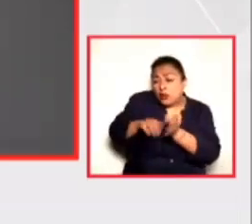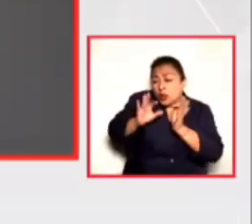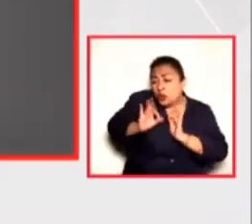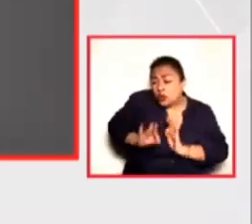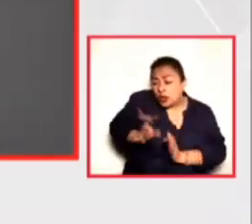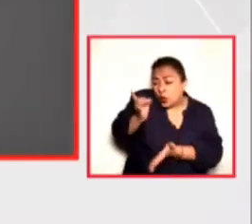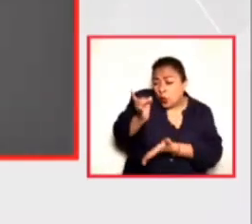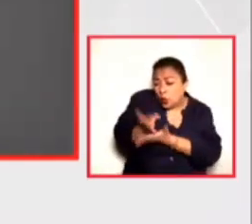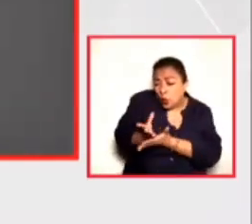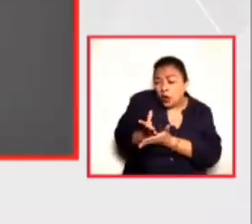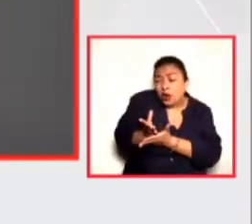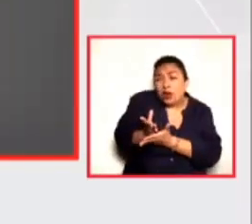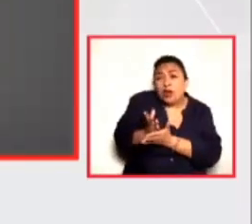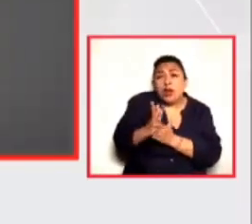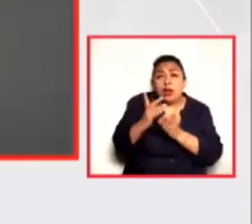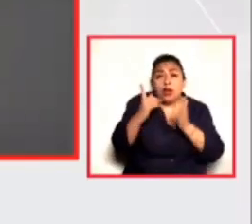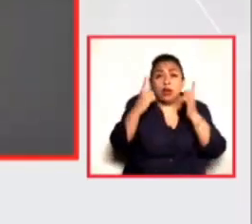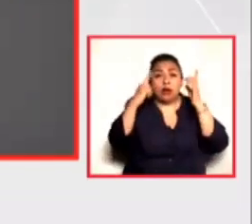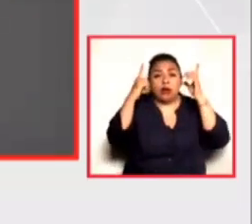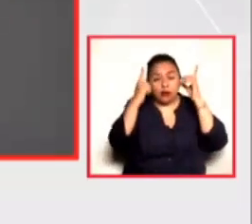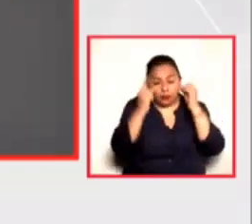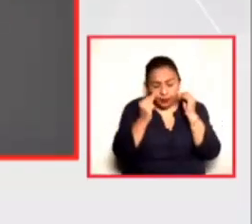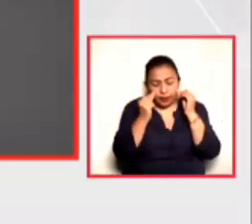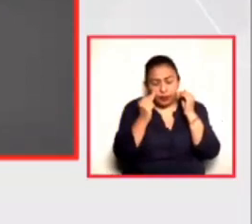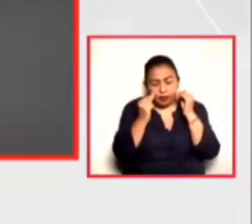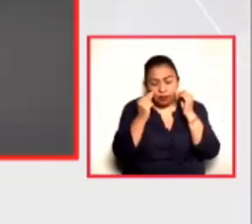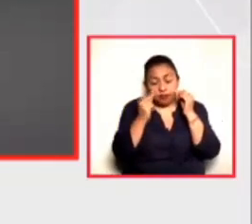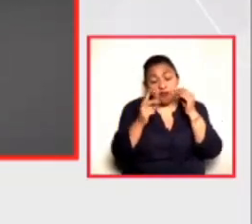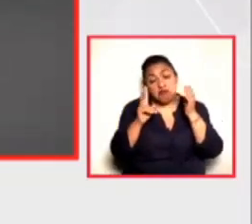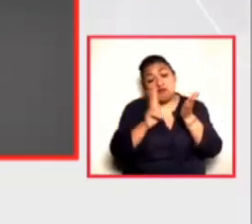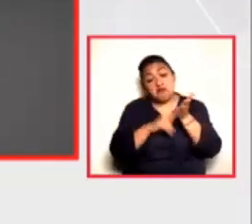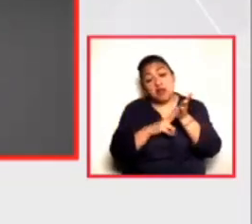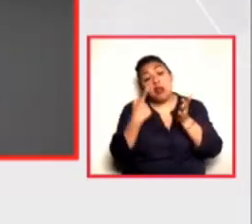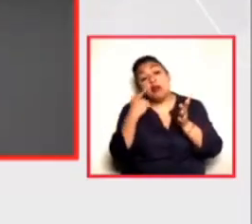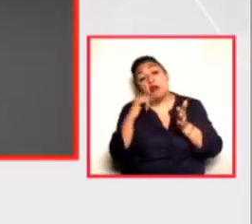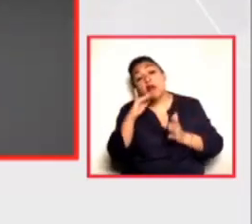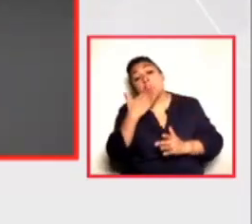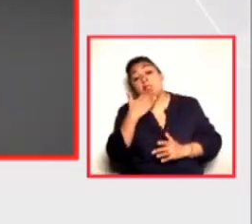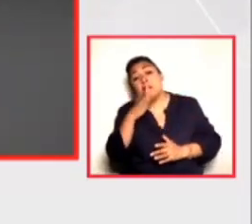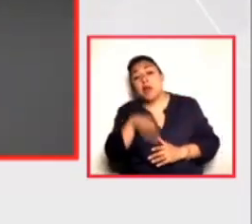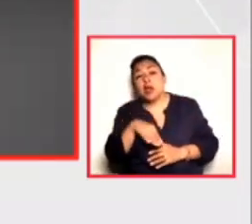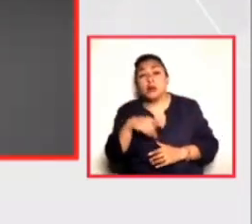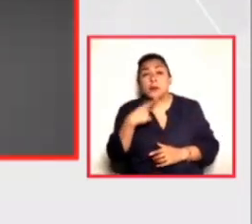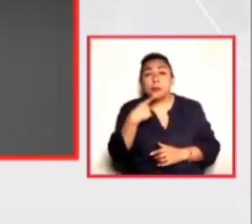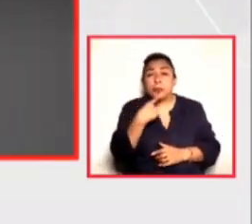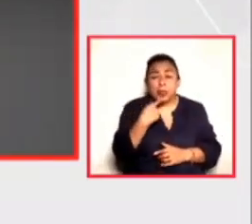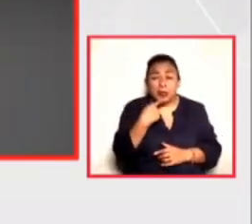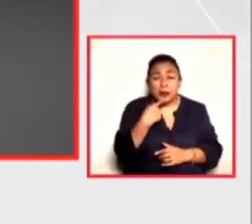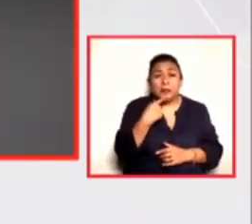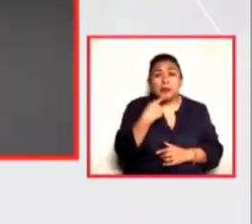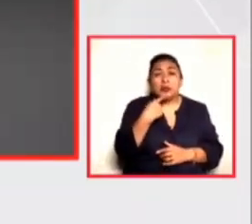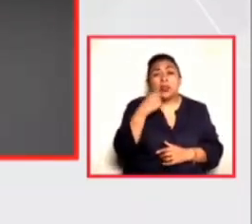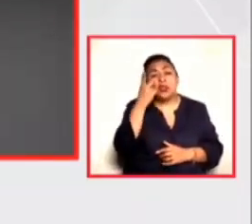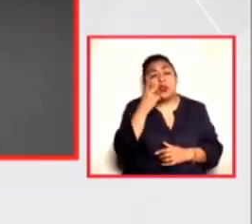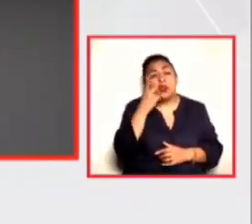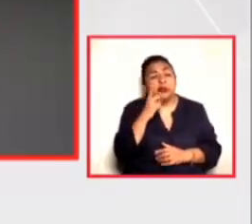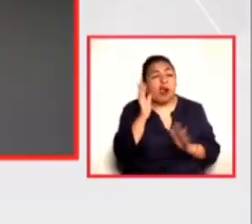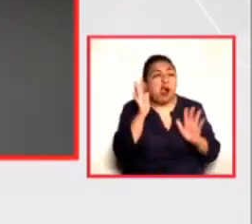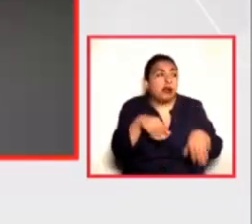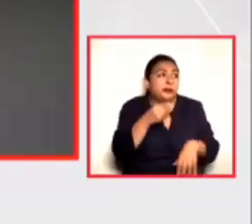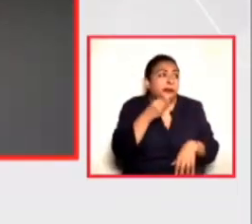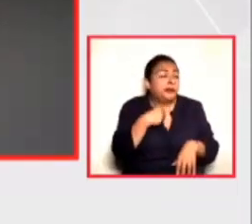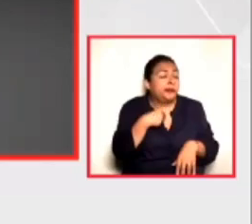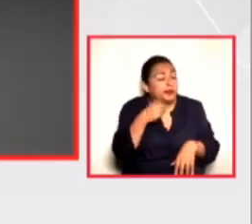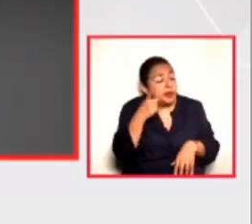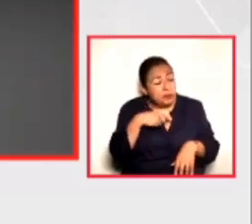dejas caer los párpados pesados como juicios y te secas sin labios y te duermes sin sueño y te piensas sin sangre